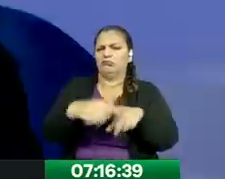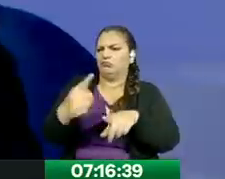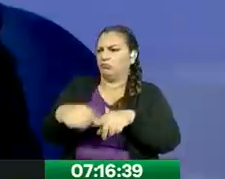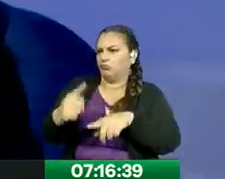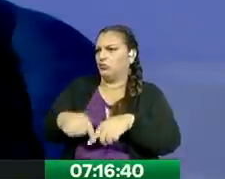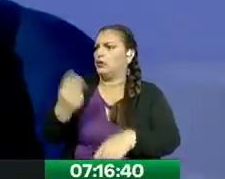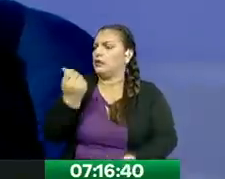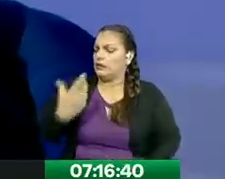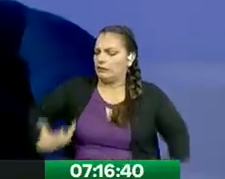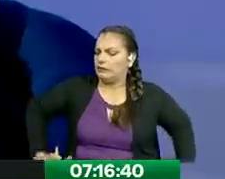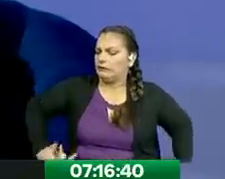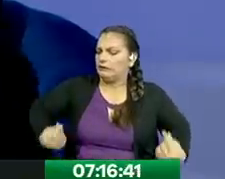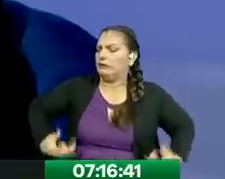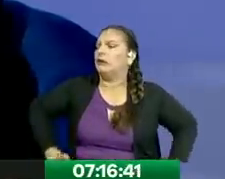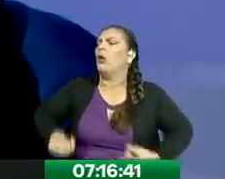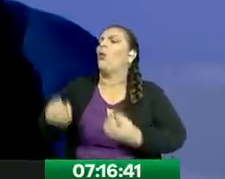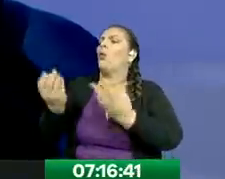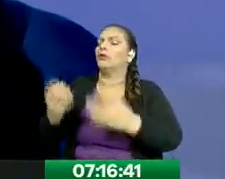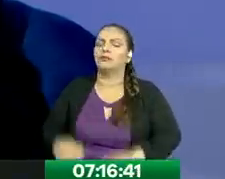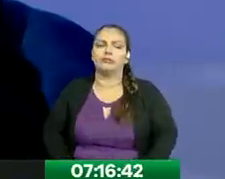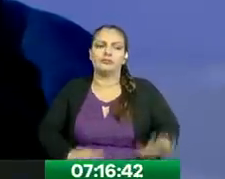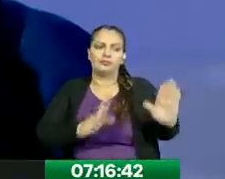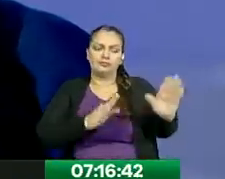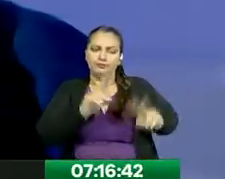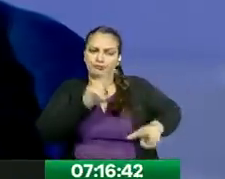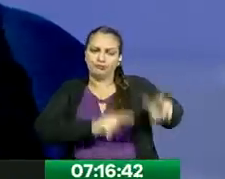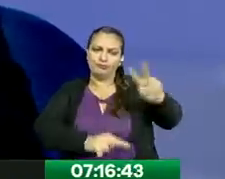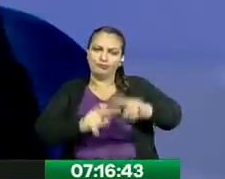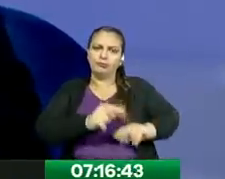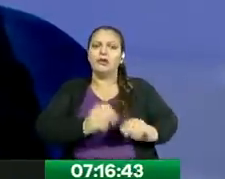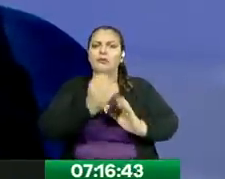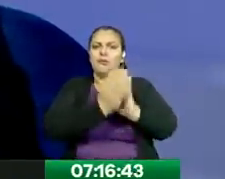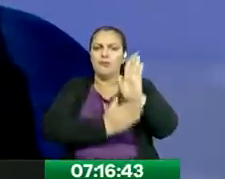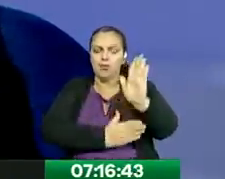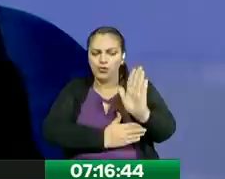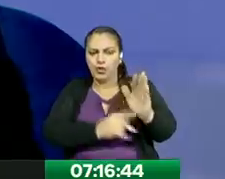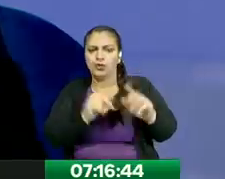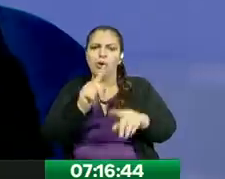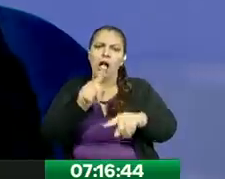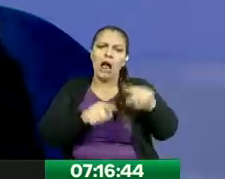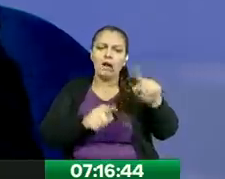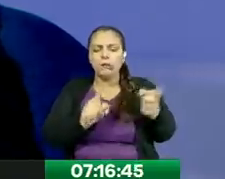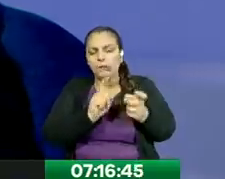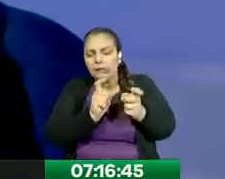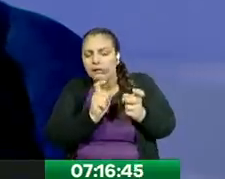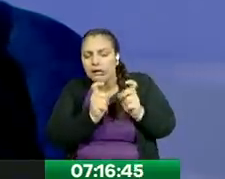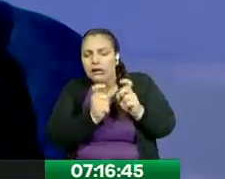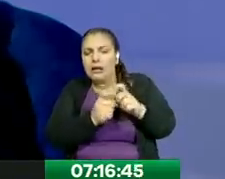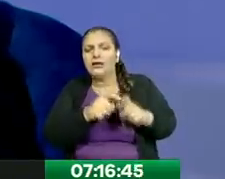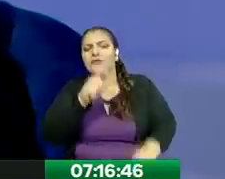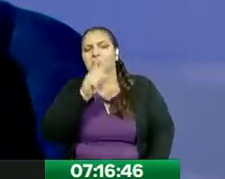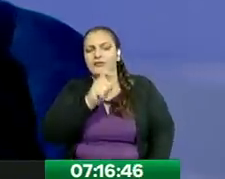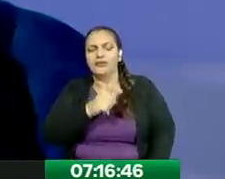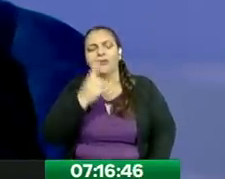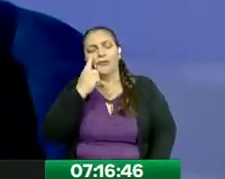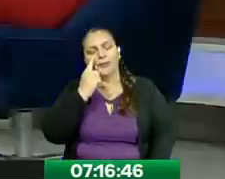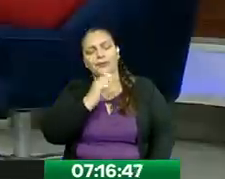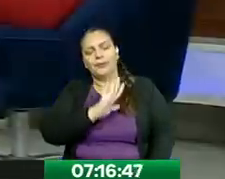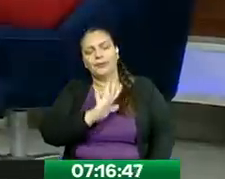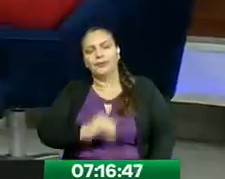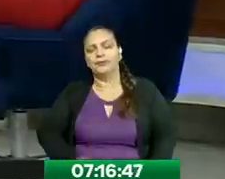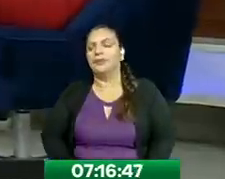ahora en esta verdad ahora porque hay unos proyectos que hay que actualizar entonces es un tema que avanza sistemáticamente pero que pronto esperemos dar muy buenas noticias